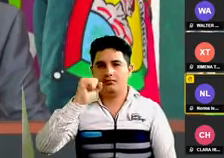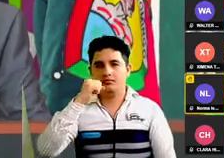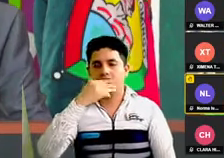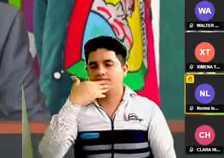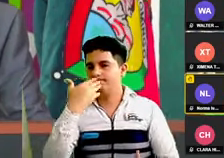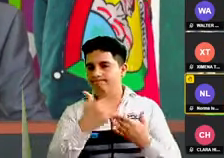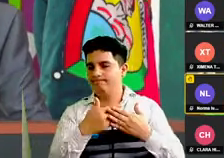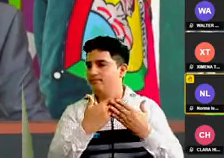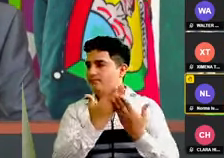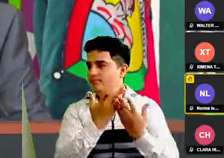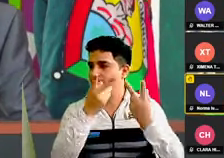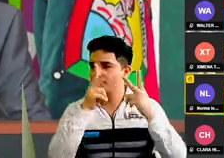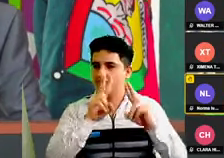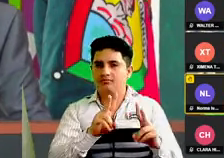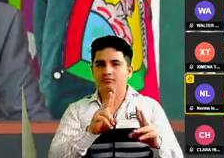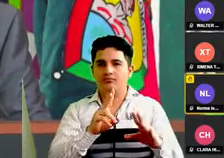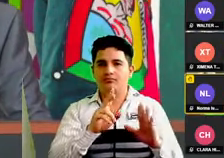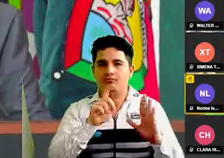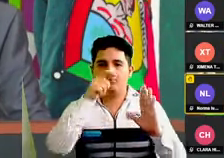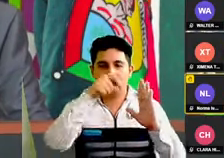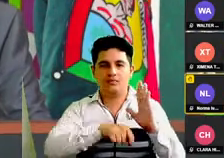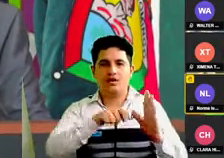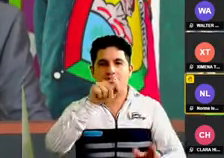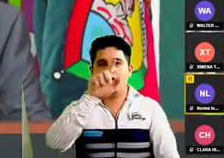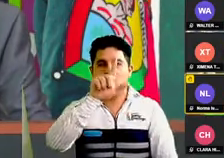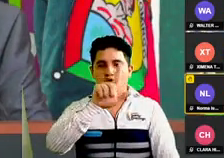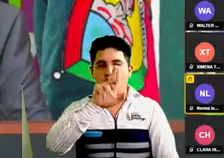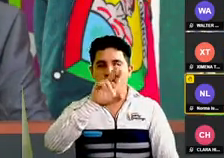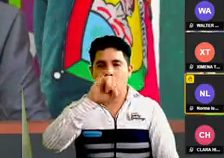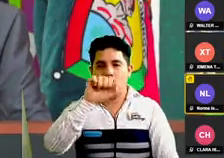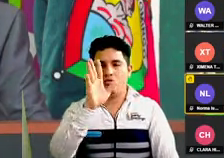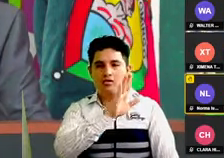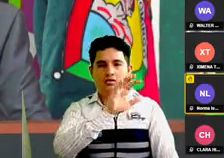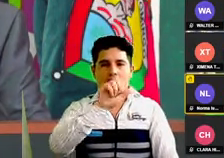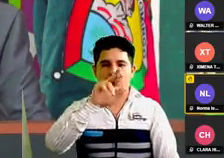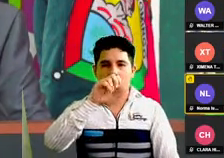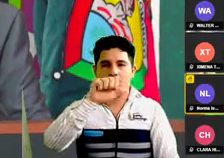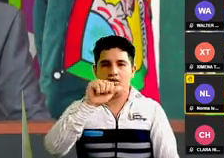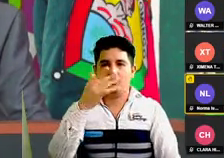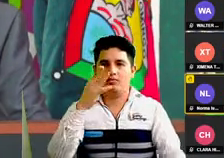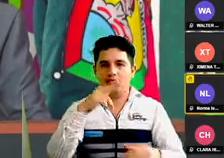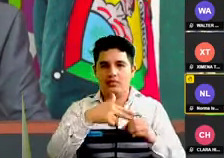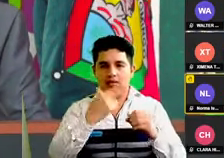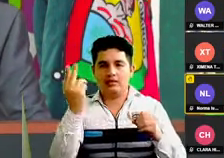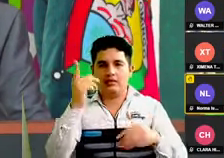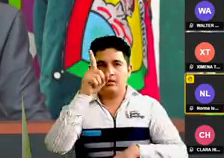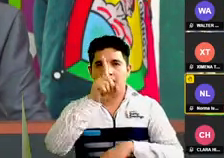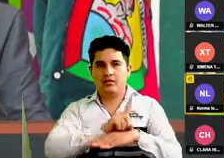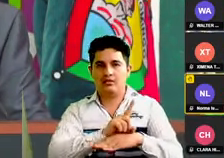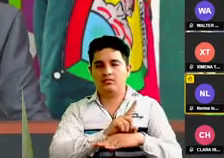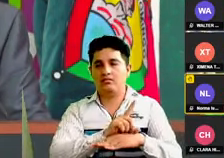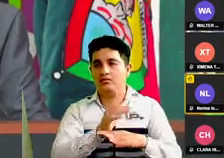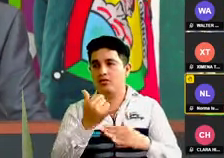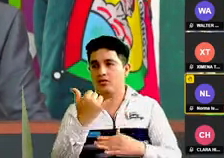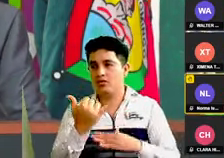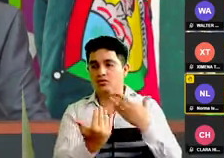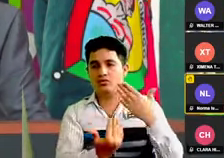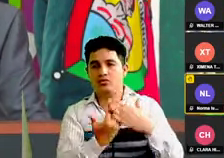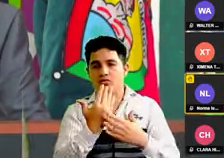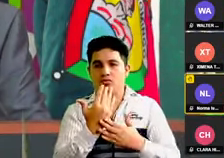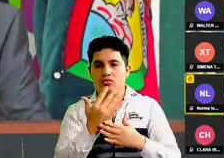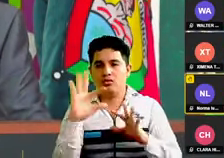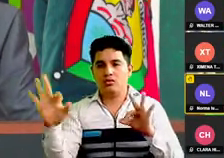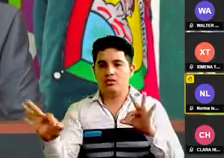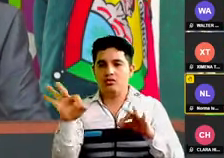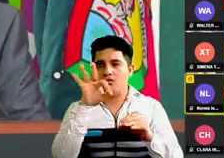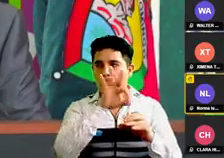agradecido al abogado Luis Arias, que ya definitivamente se retiró del directorio. Hoy tenemos nuevo